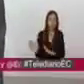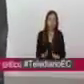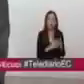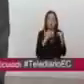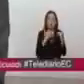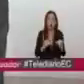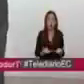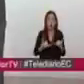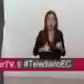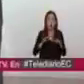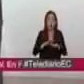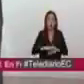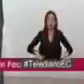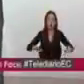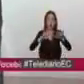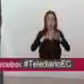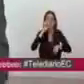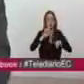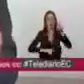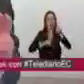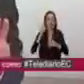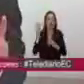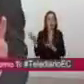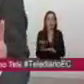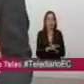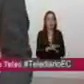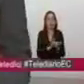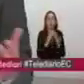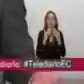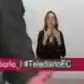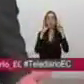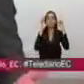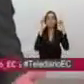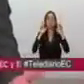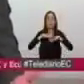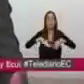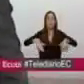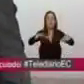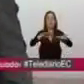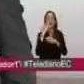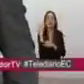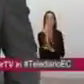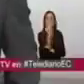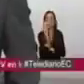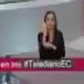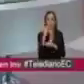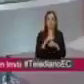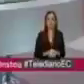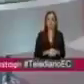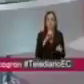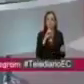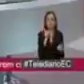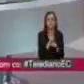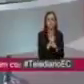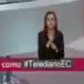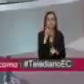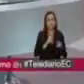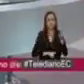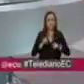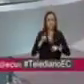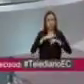este momento ciertos gastos que podrían ser suntuarios entre comillas en este momento de emergencia que vive el país así es unidades de gastos